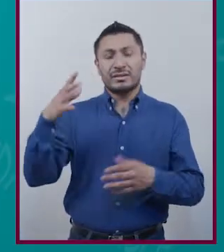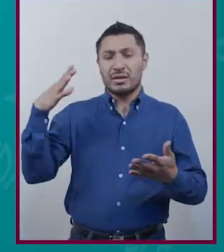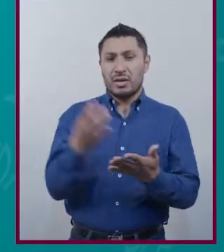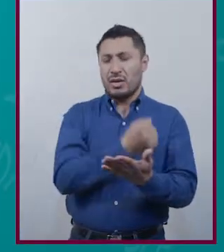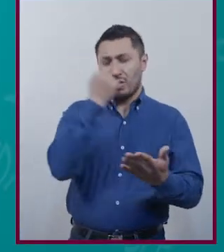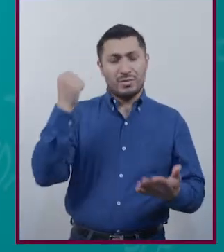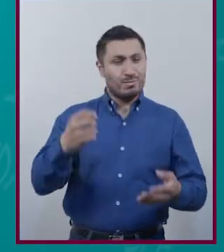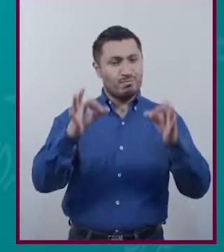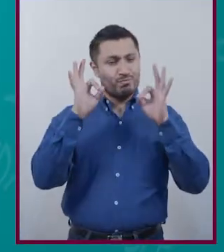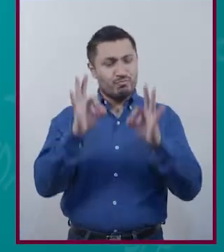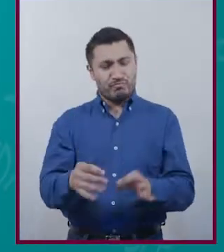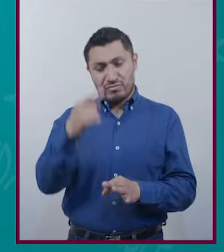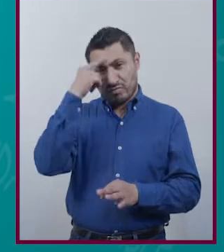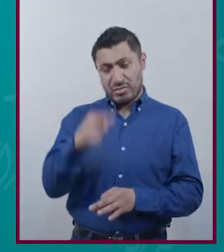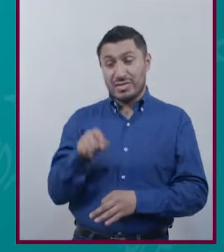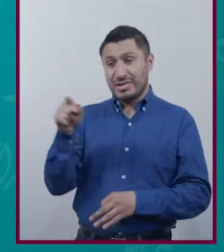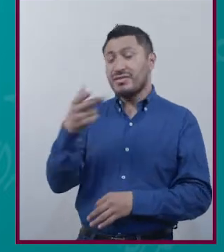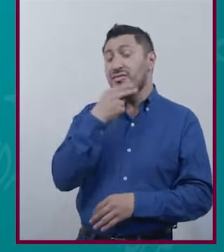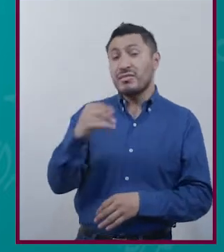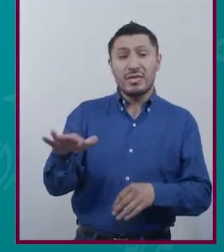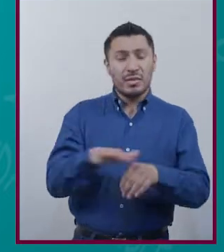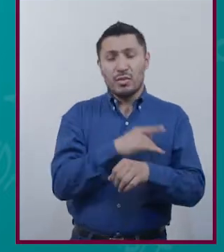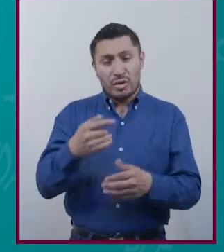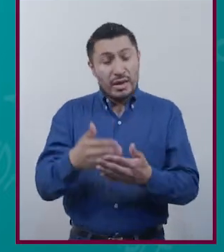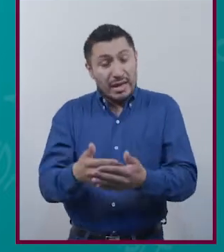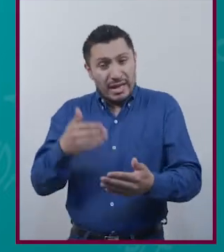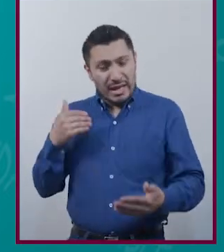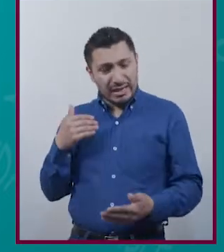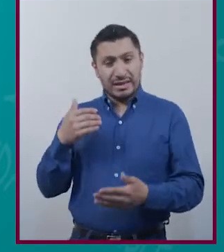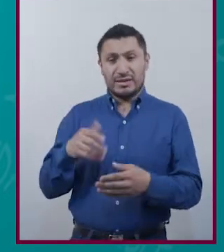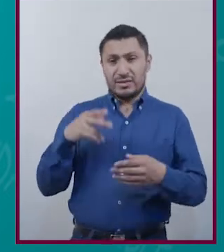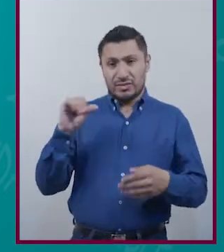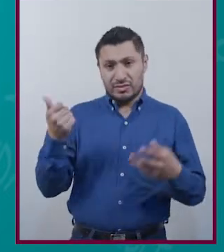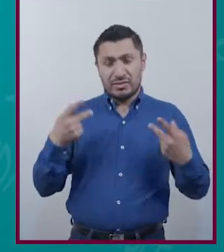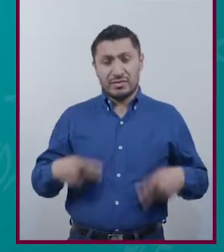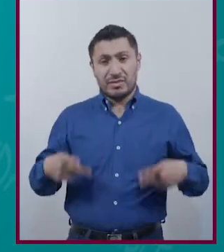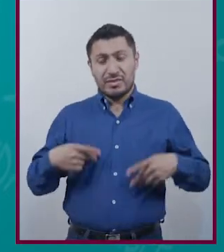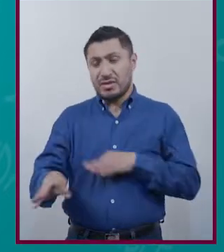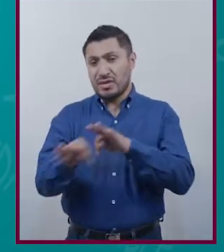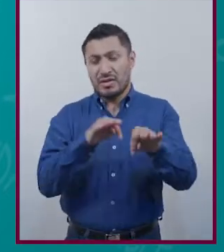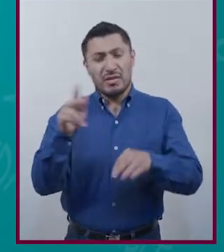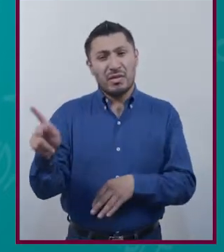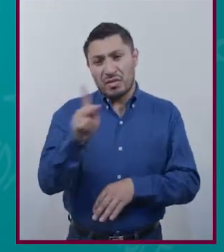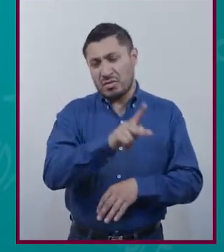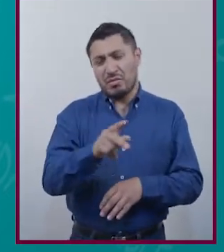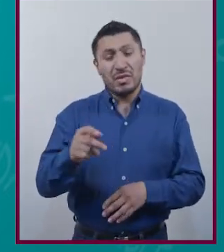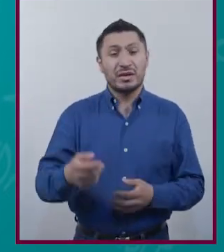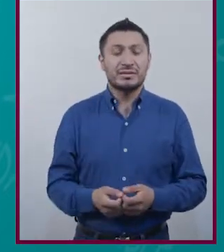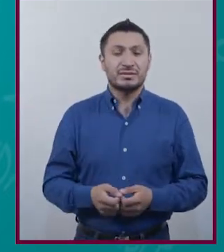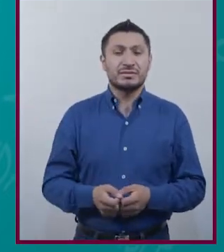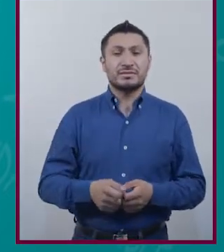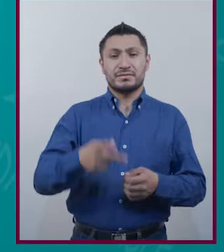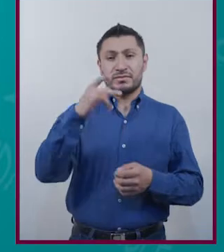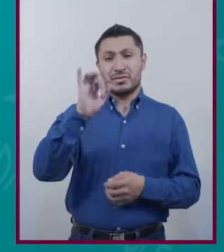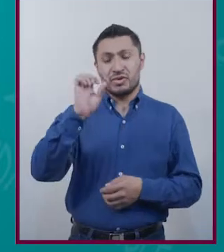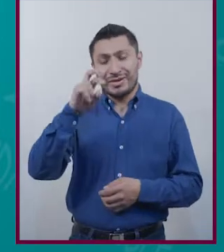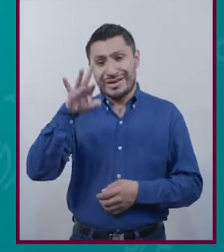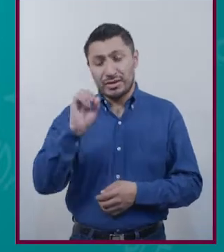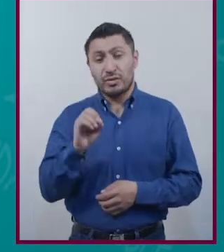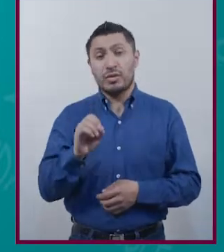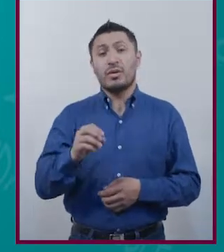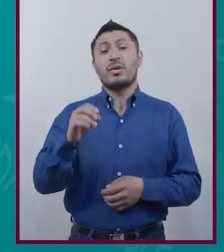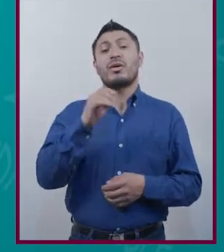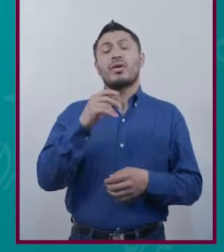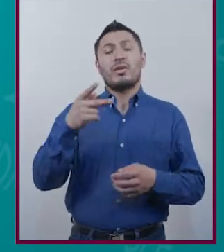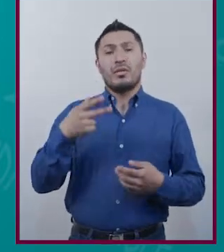para Graham Bell, ya que desde hacía décadas otras personas trabajaron en un invento así. El pionero en este terreno fue el